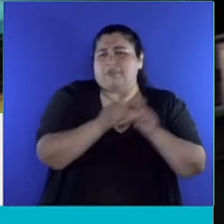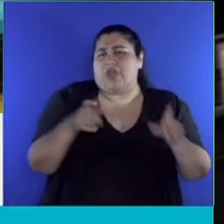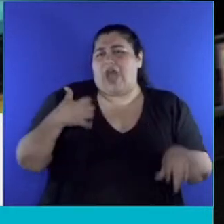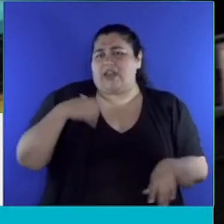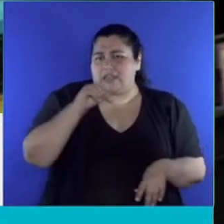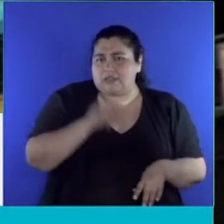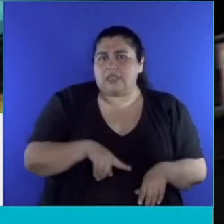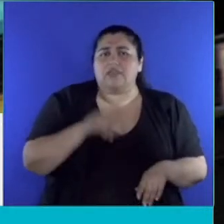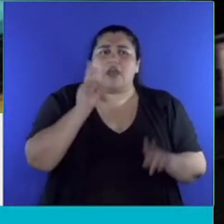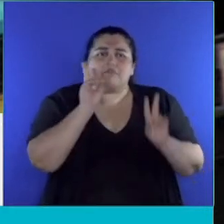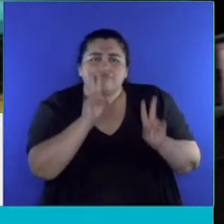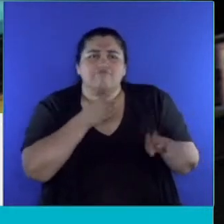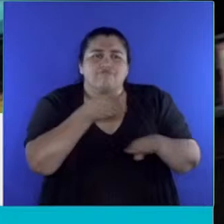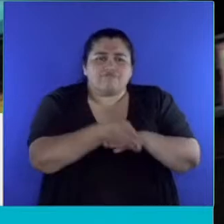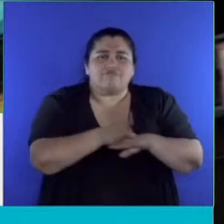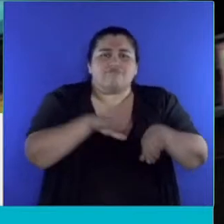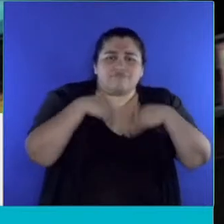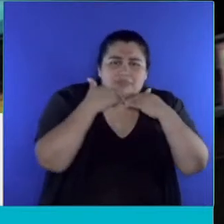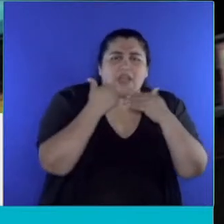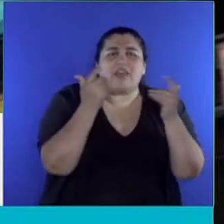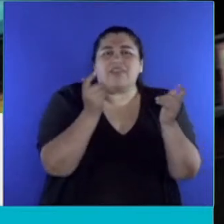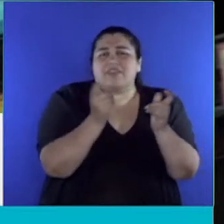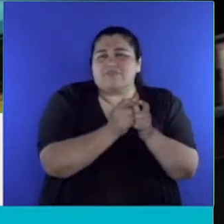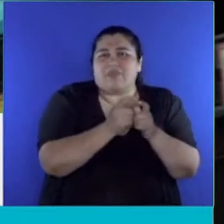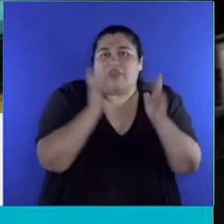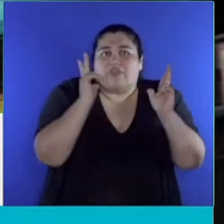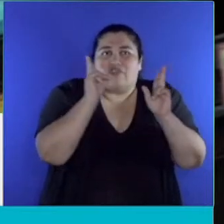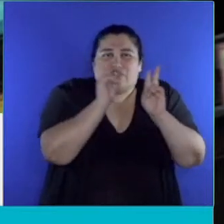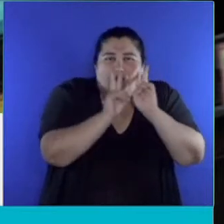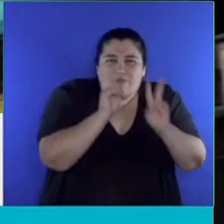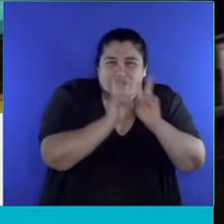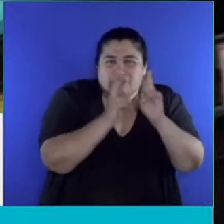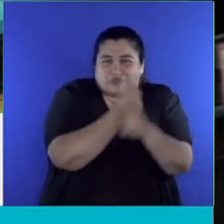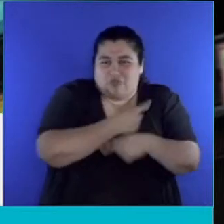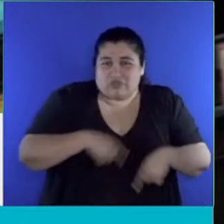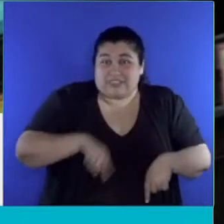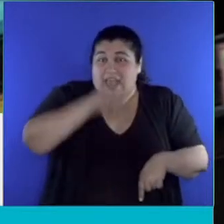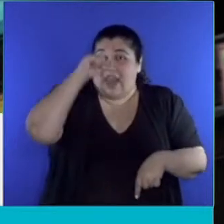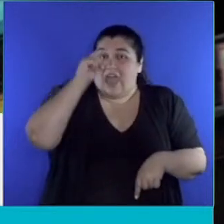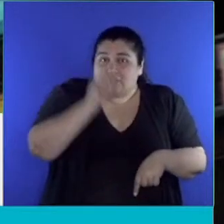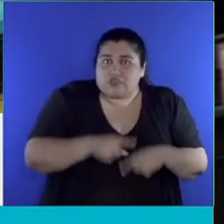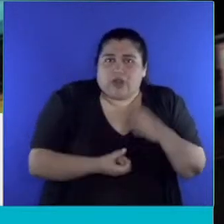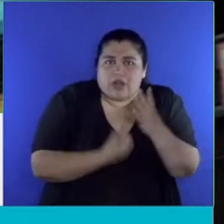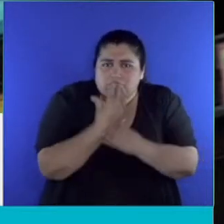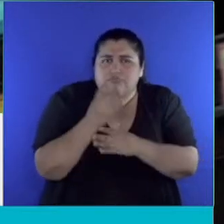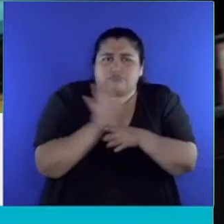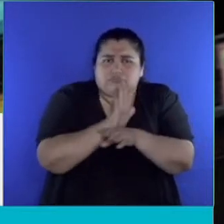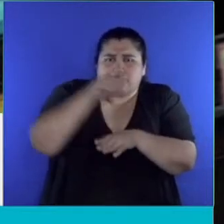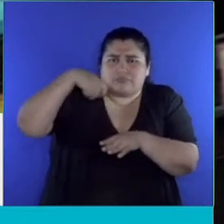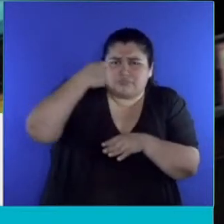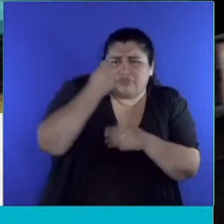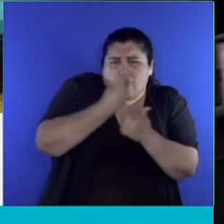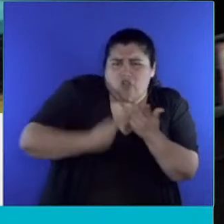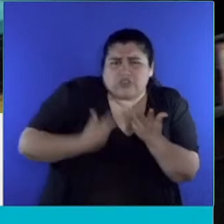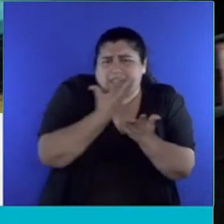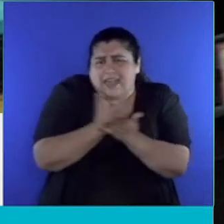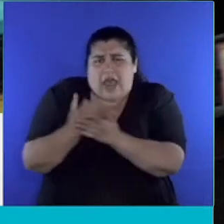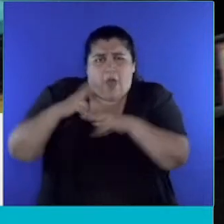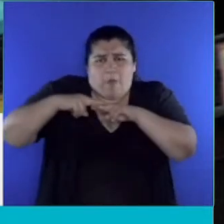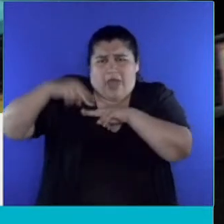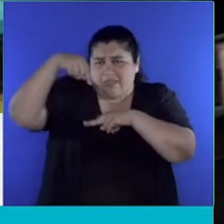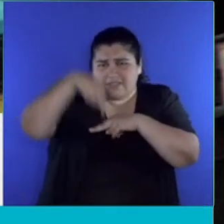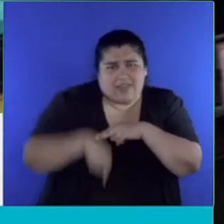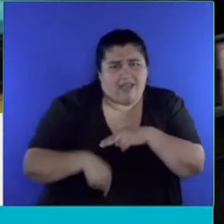argentinas disfrutábamos de hasta 21 ficciones nacionales que eran producidas y coproducidas en la Argentina,